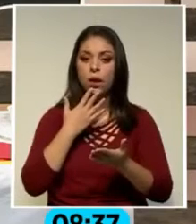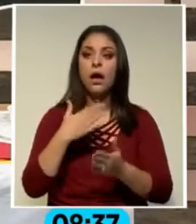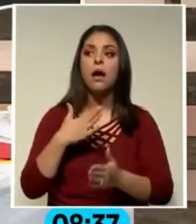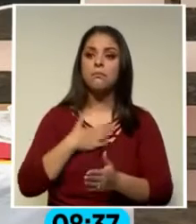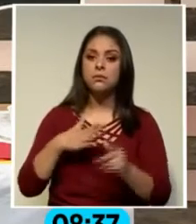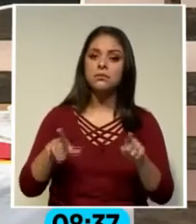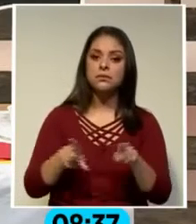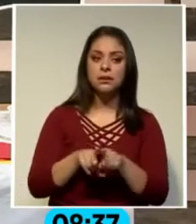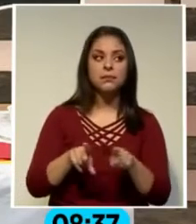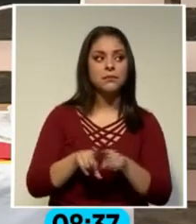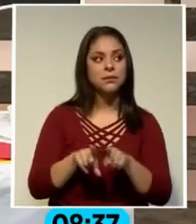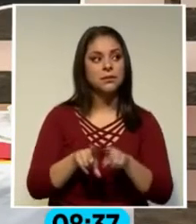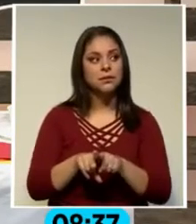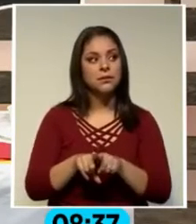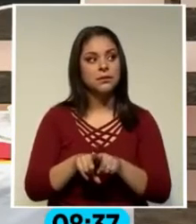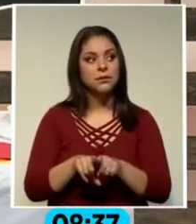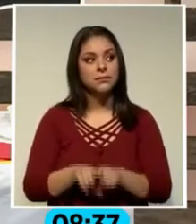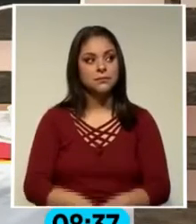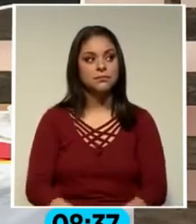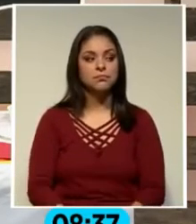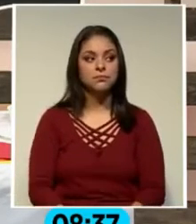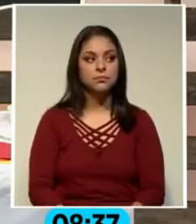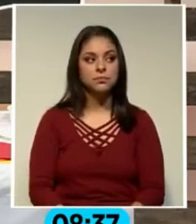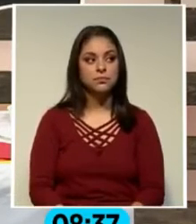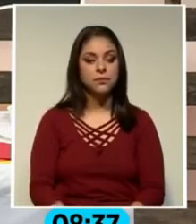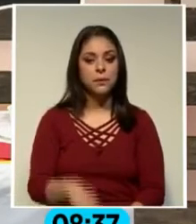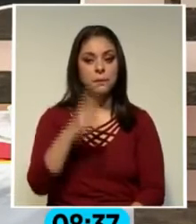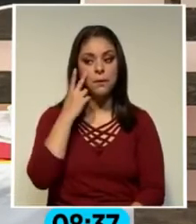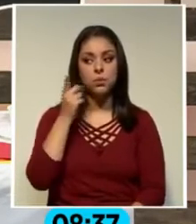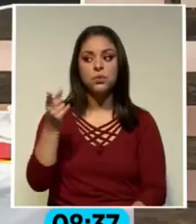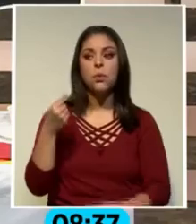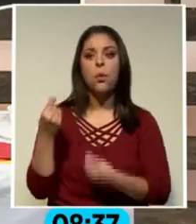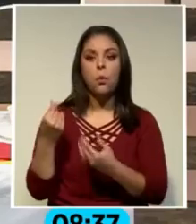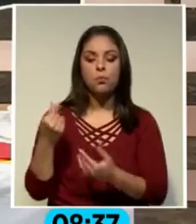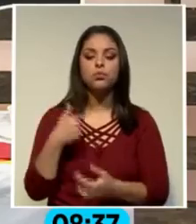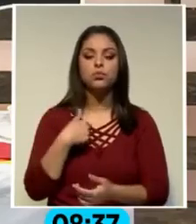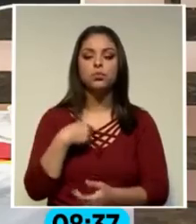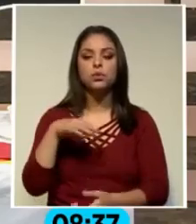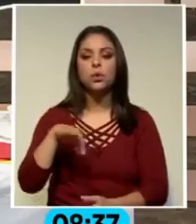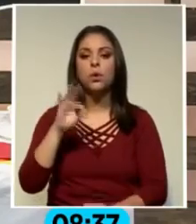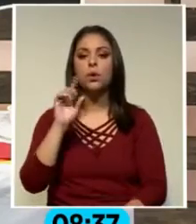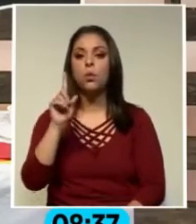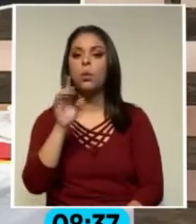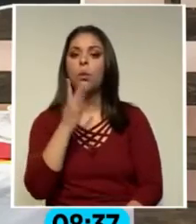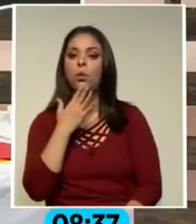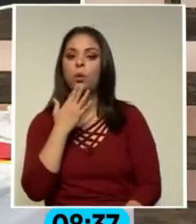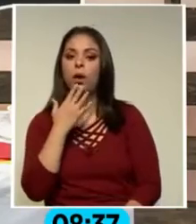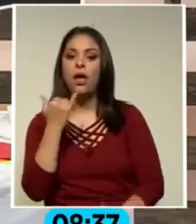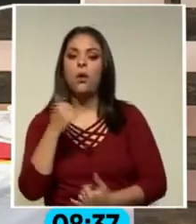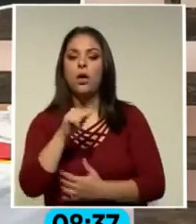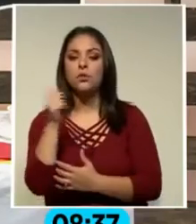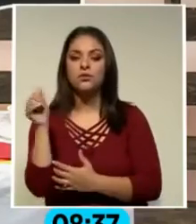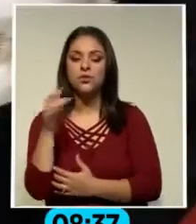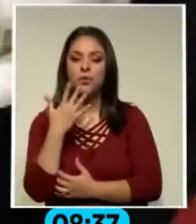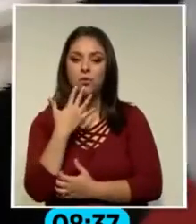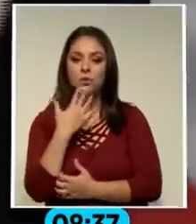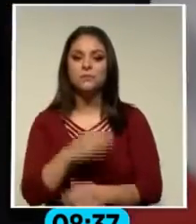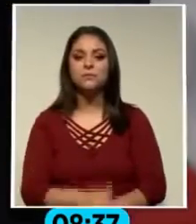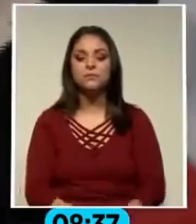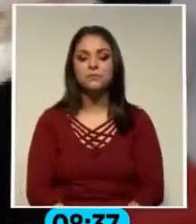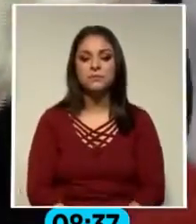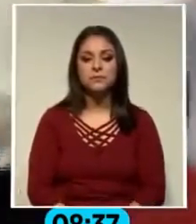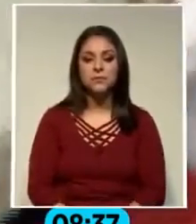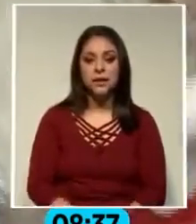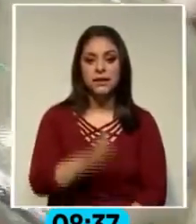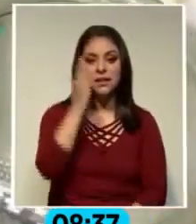¿Cómo le está quedando? Me está quedando súper bien. Primero escogí un color y ahora combino otros. Usted sabe que en familia, si nos reunimos una tarde a